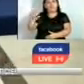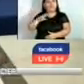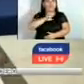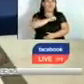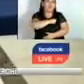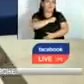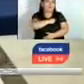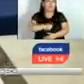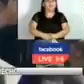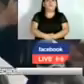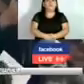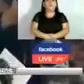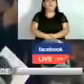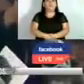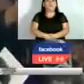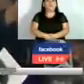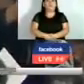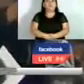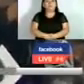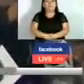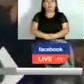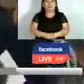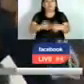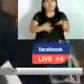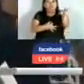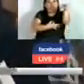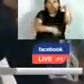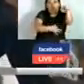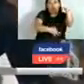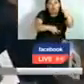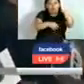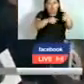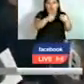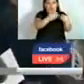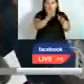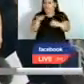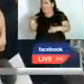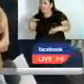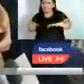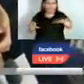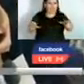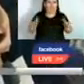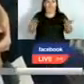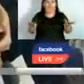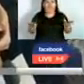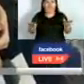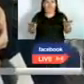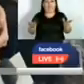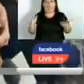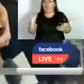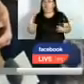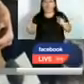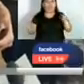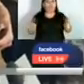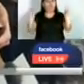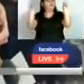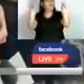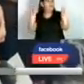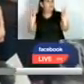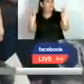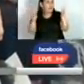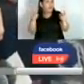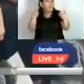República. Electoral, como algunas papeletas en dos lugares distintos del país. Sobre ambos casos se están